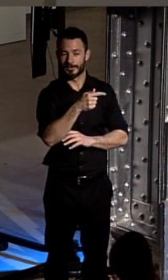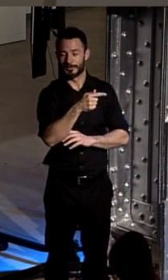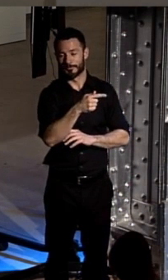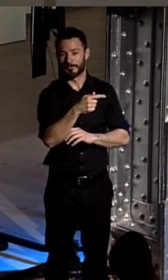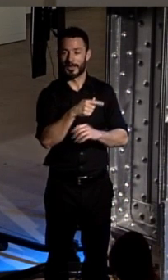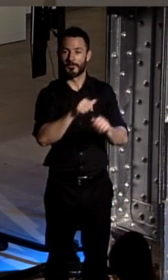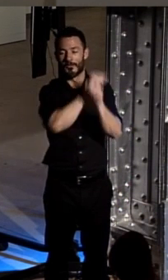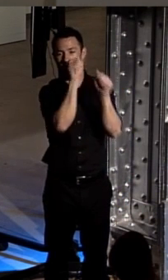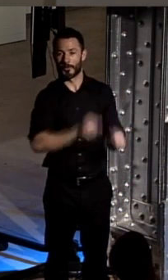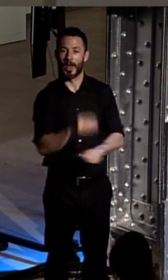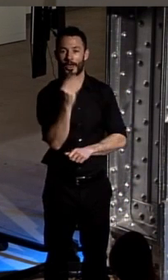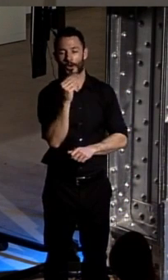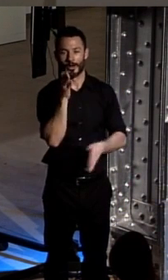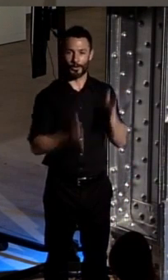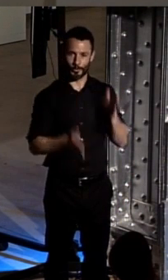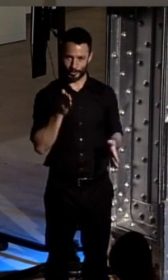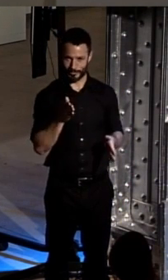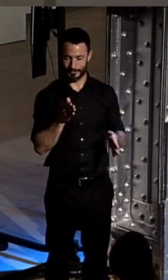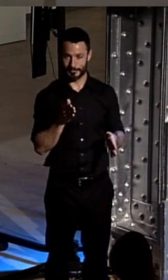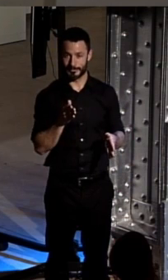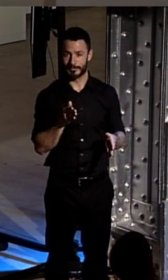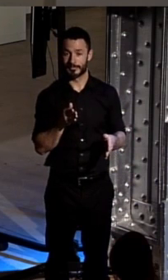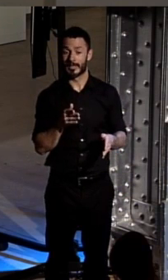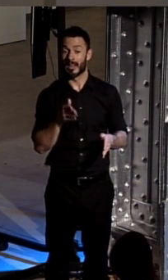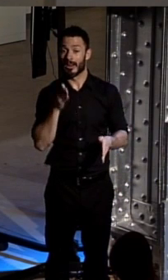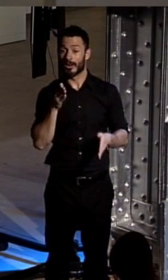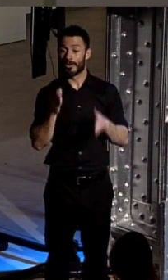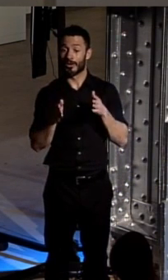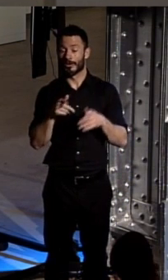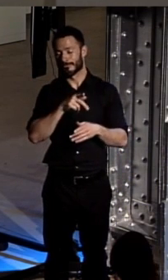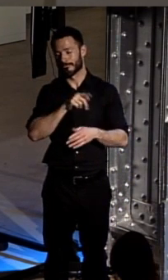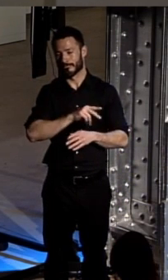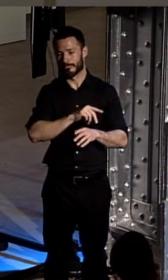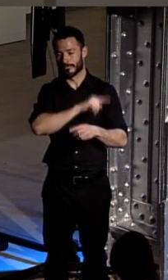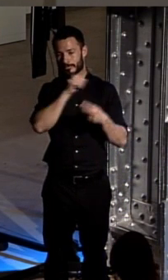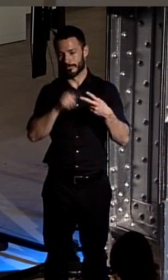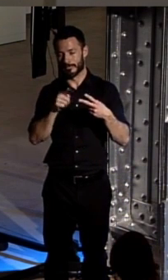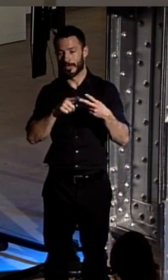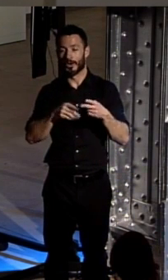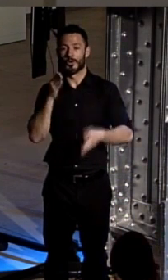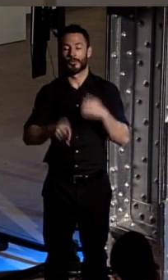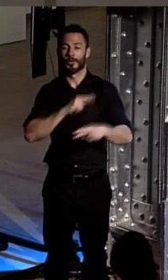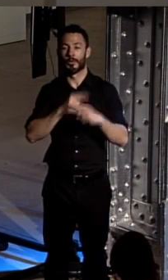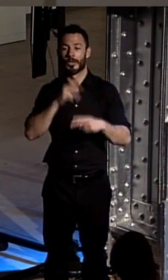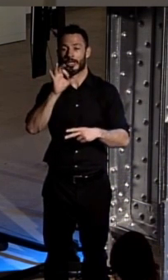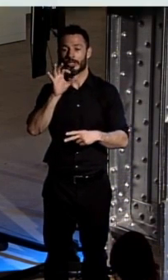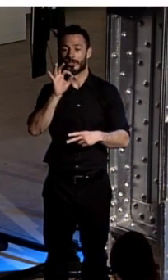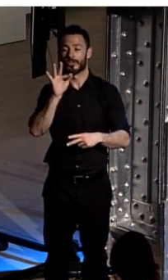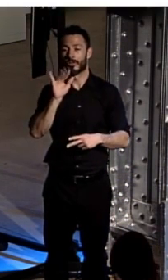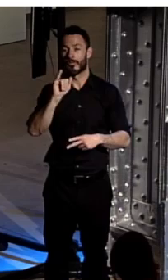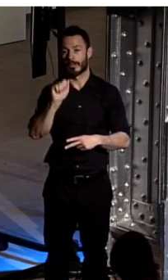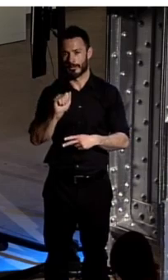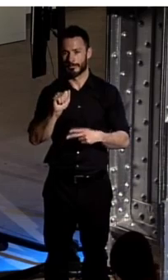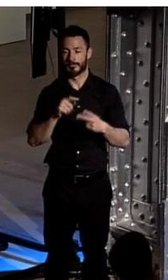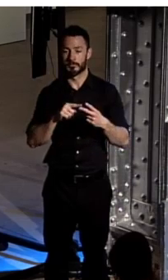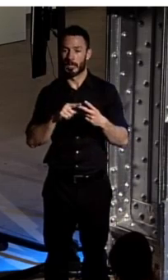en robot. Esta es una robot que se llama Sophie, que es bastante interesante porque